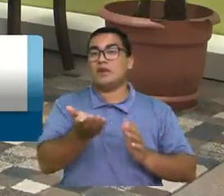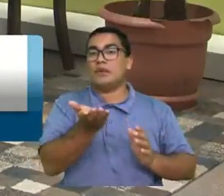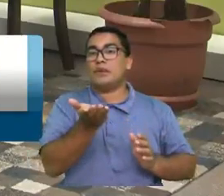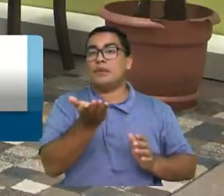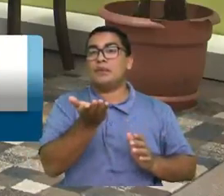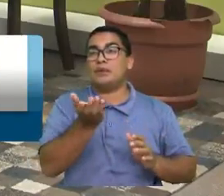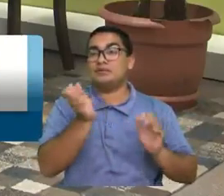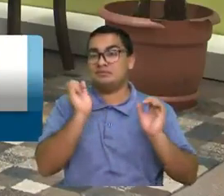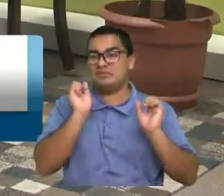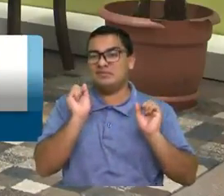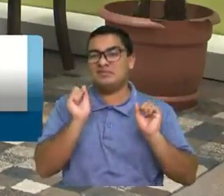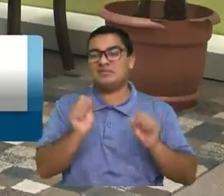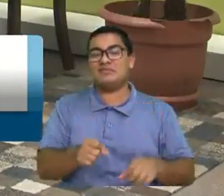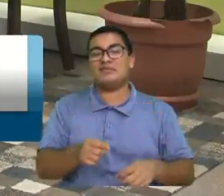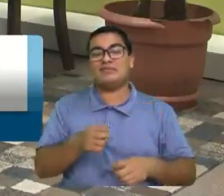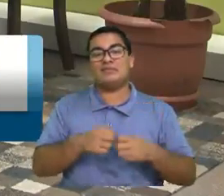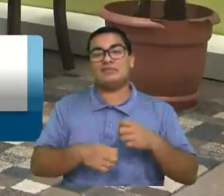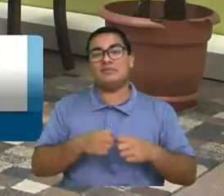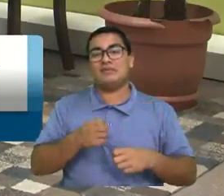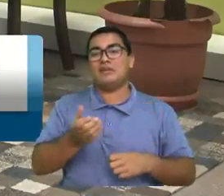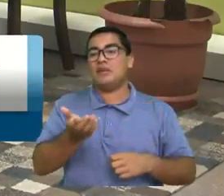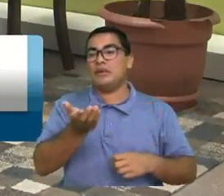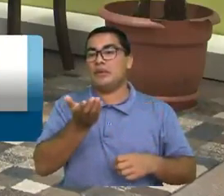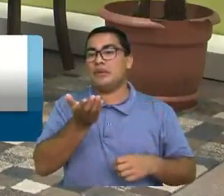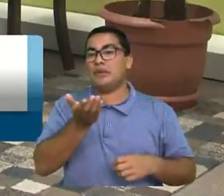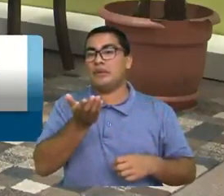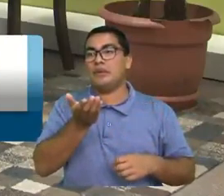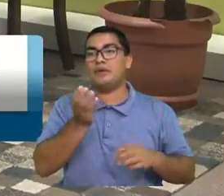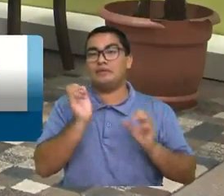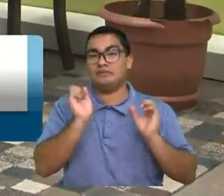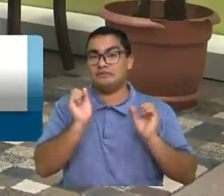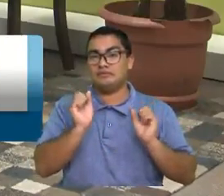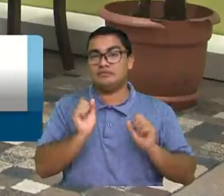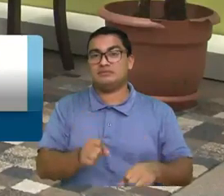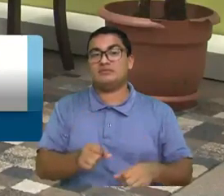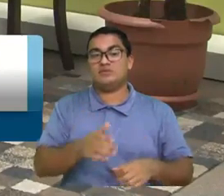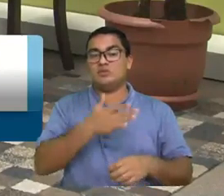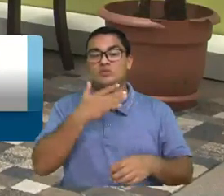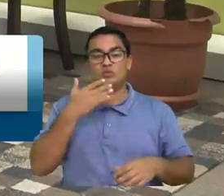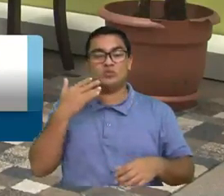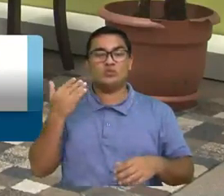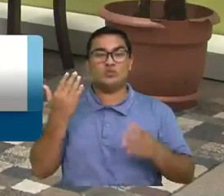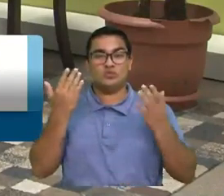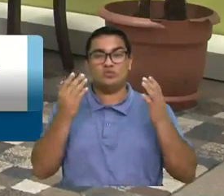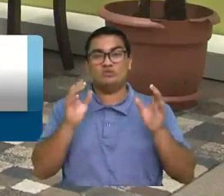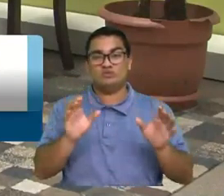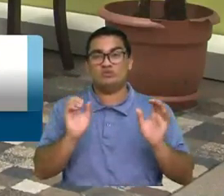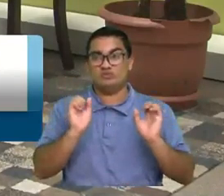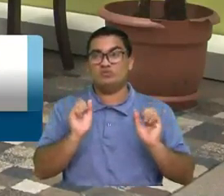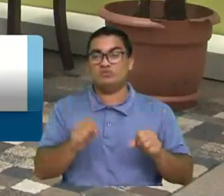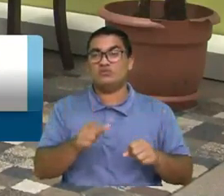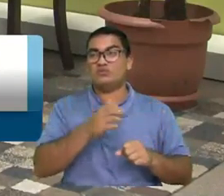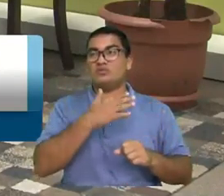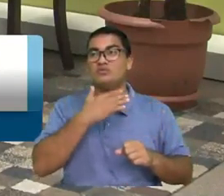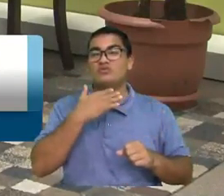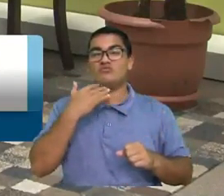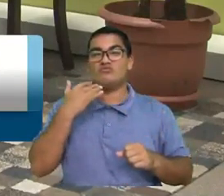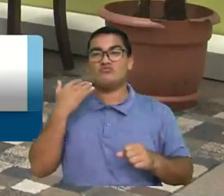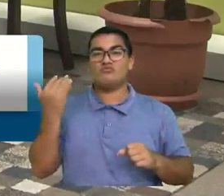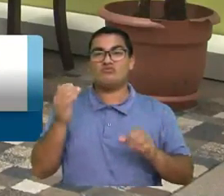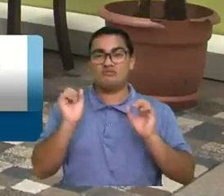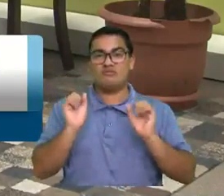O sea, si nosotros estamos en contacto con objetos sucios, contaminados, también nos pueden provocar la faringitis